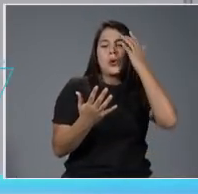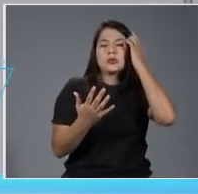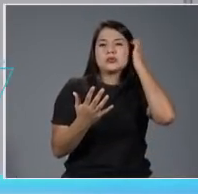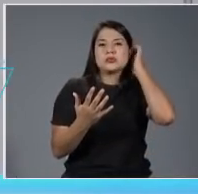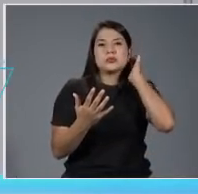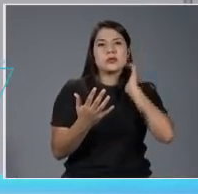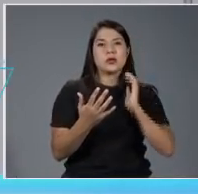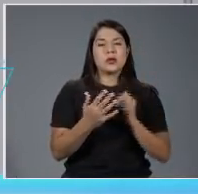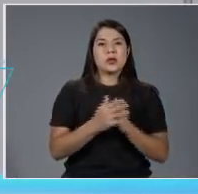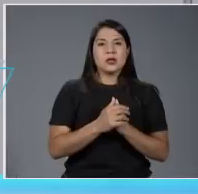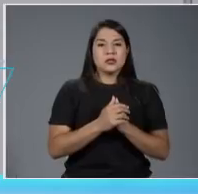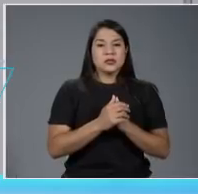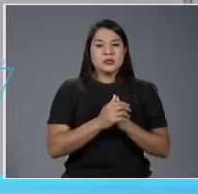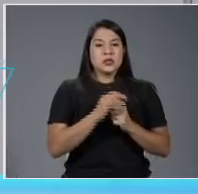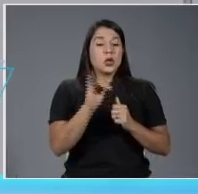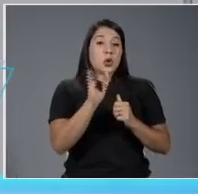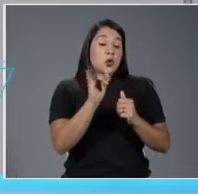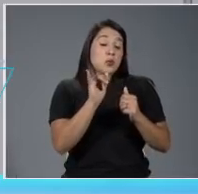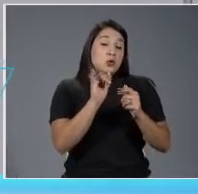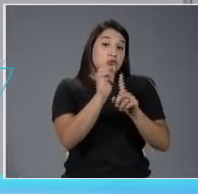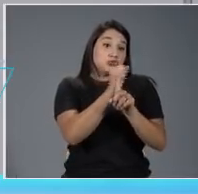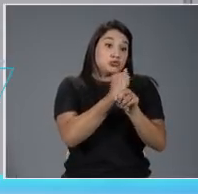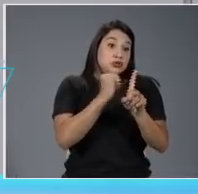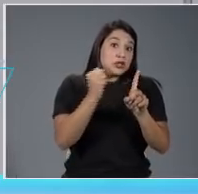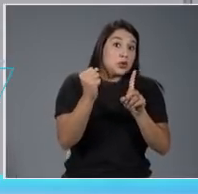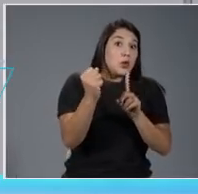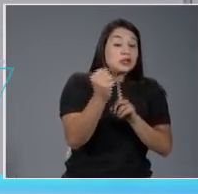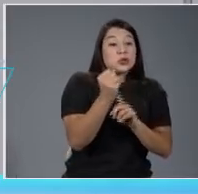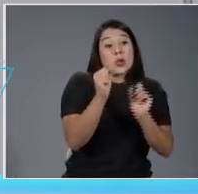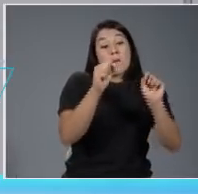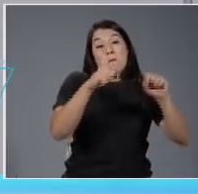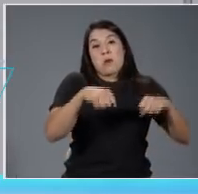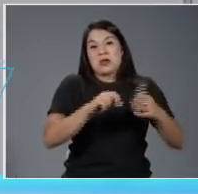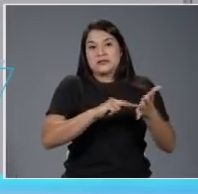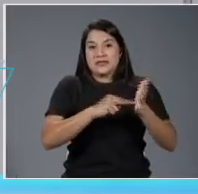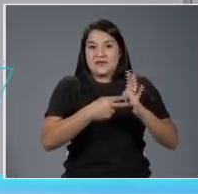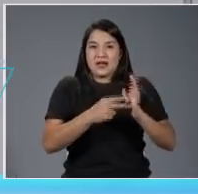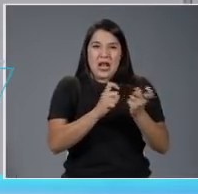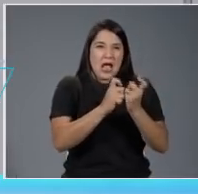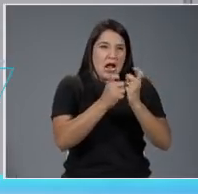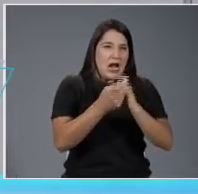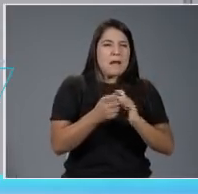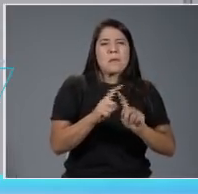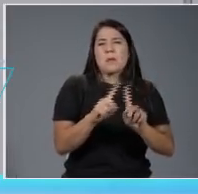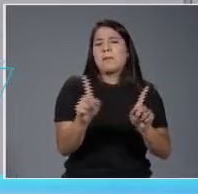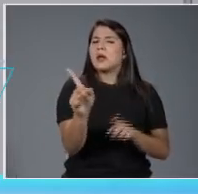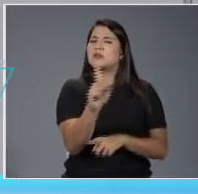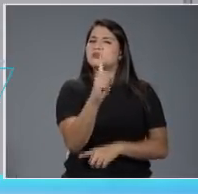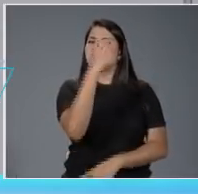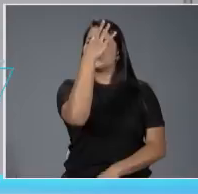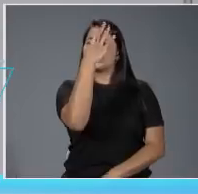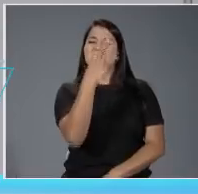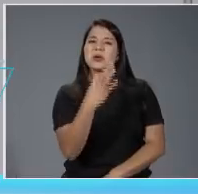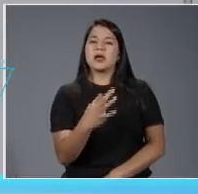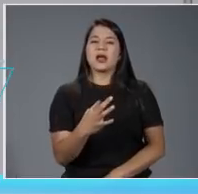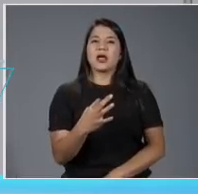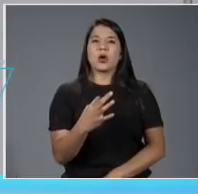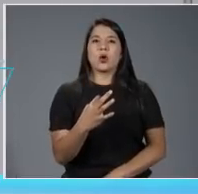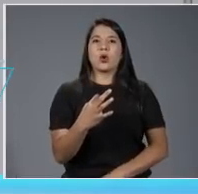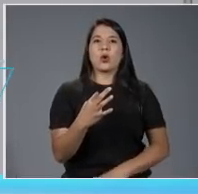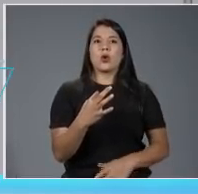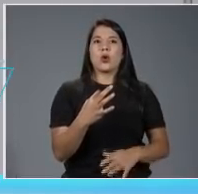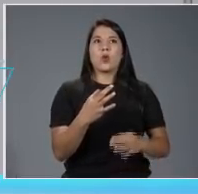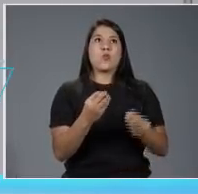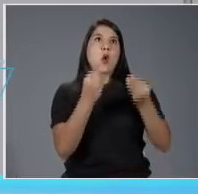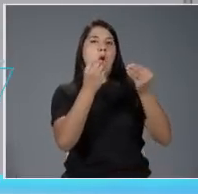fotografías que pudieran significar elementos de cambio, pero a mí me parece que no es tampoco